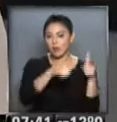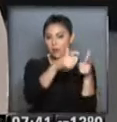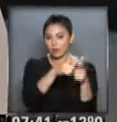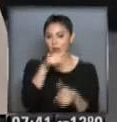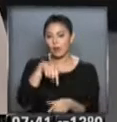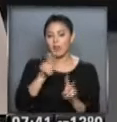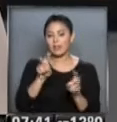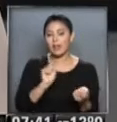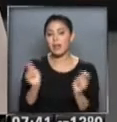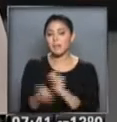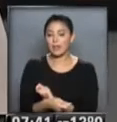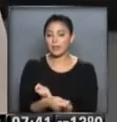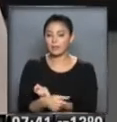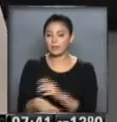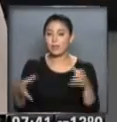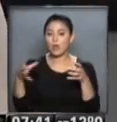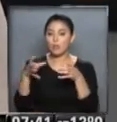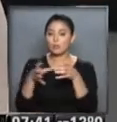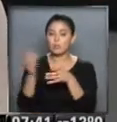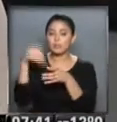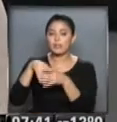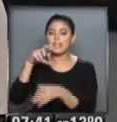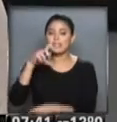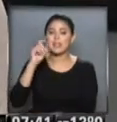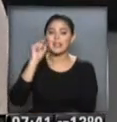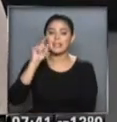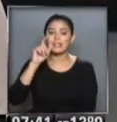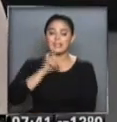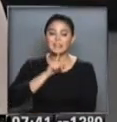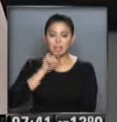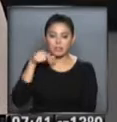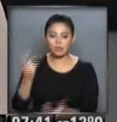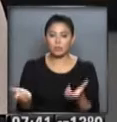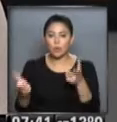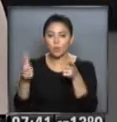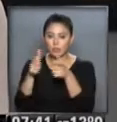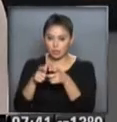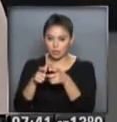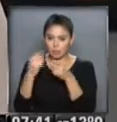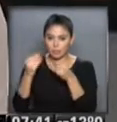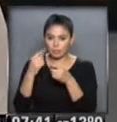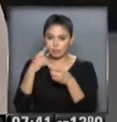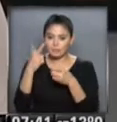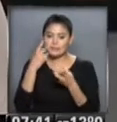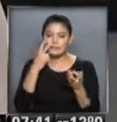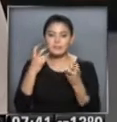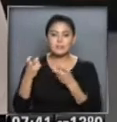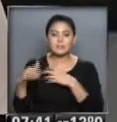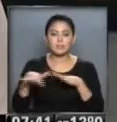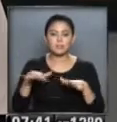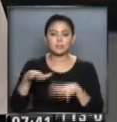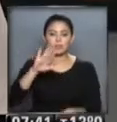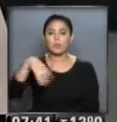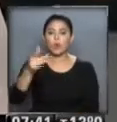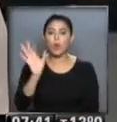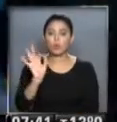vamos a cambiar ahora de tema los integrantes de la cgt que lidera antonio caló se reunieron para analizar el panorama de cara a las elecciones legislativas